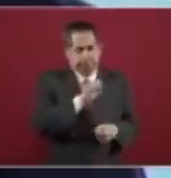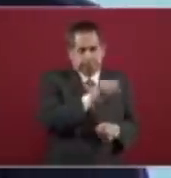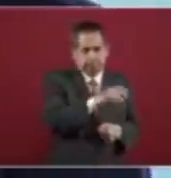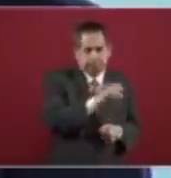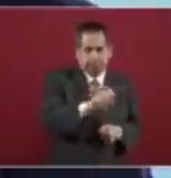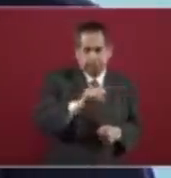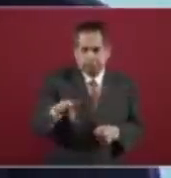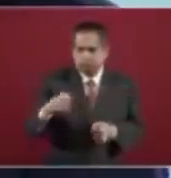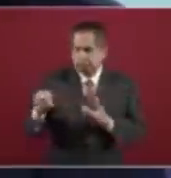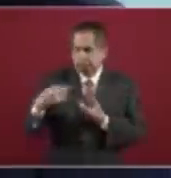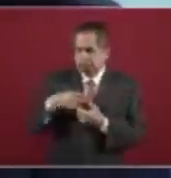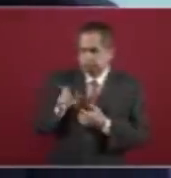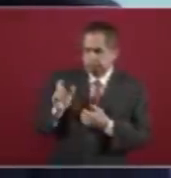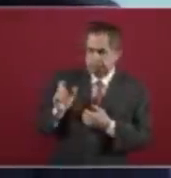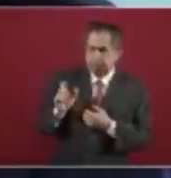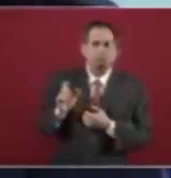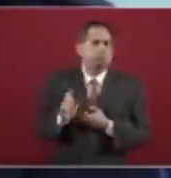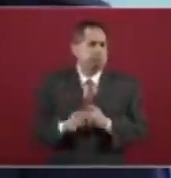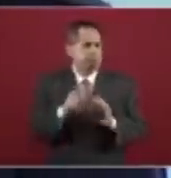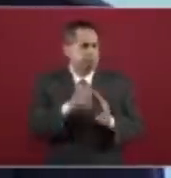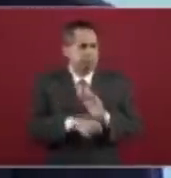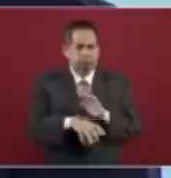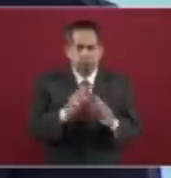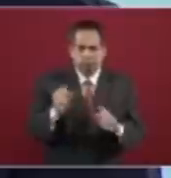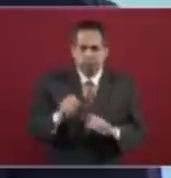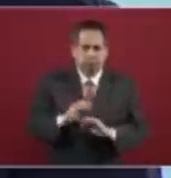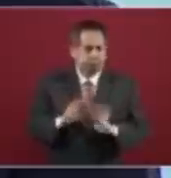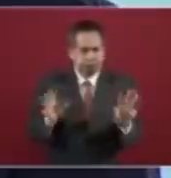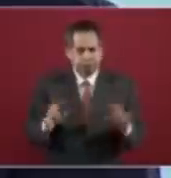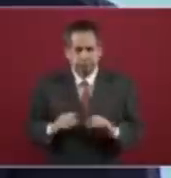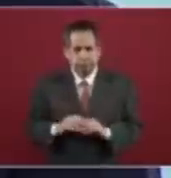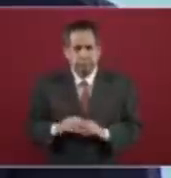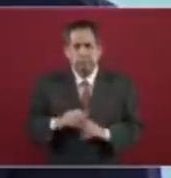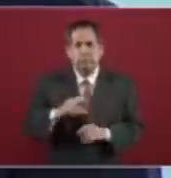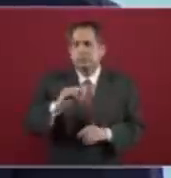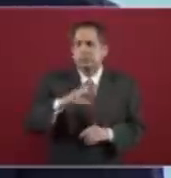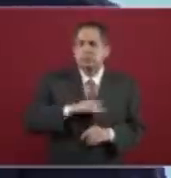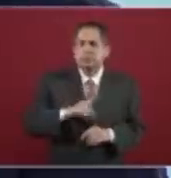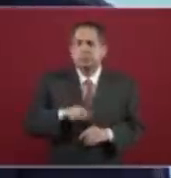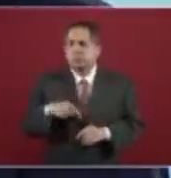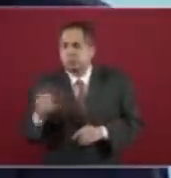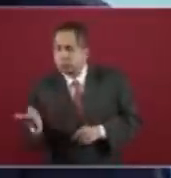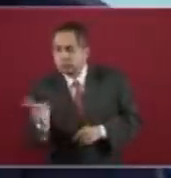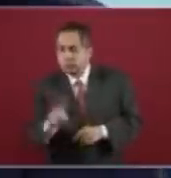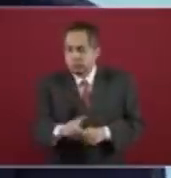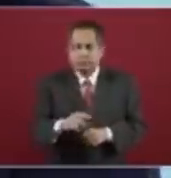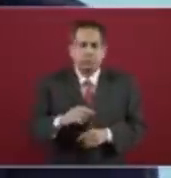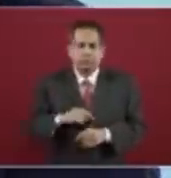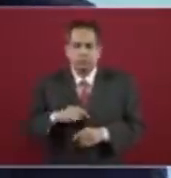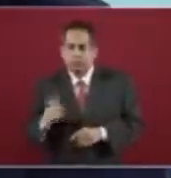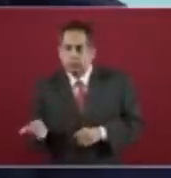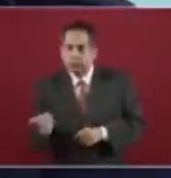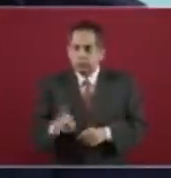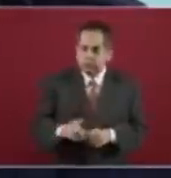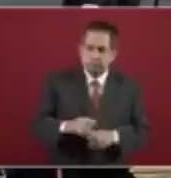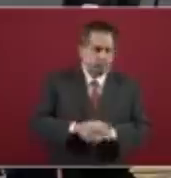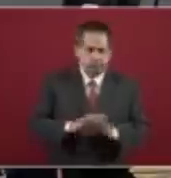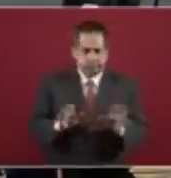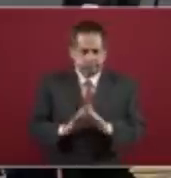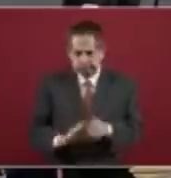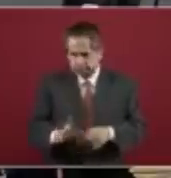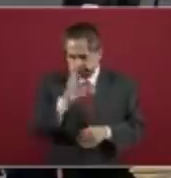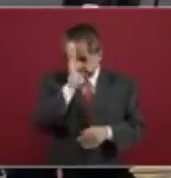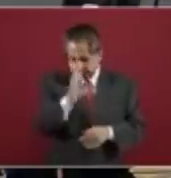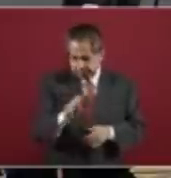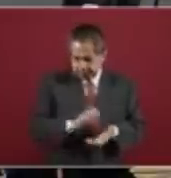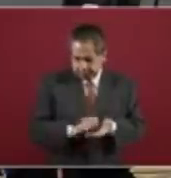este mecanismo y no haya nadie en la intermediación de la entrega del apoyo.